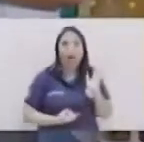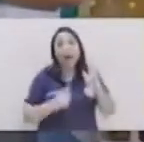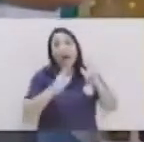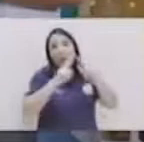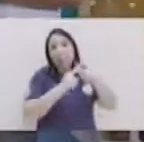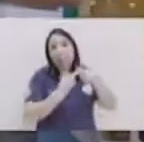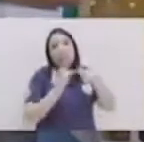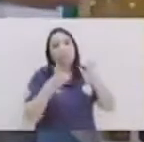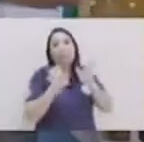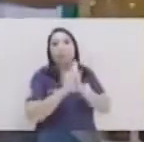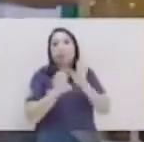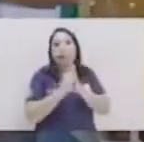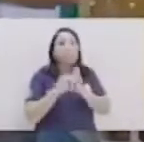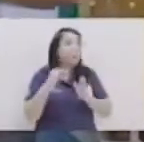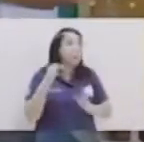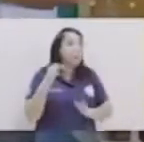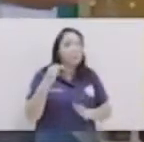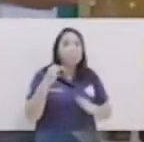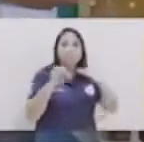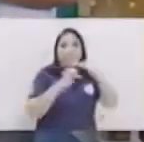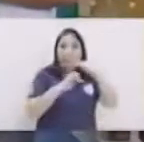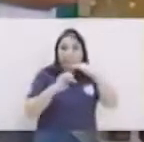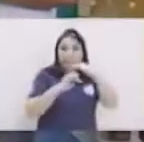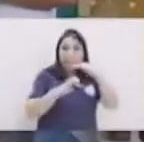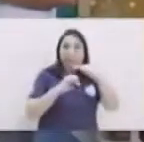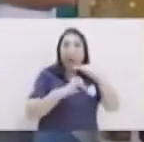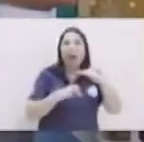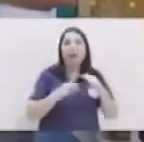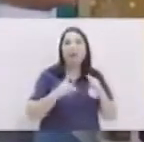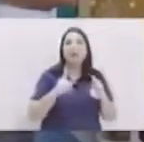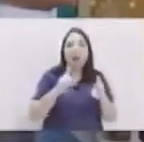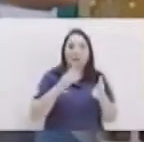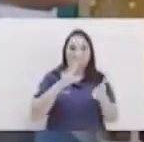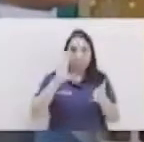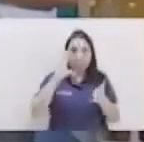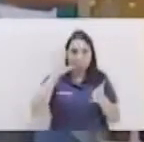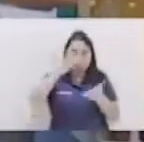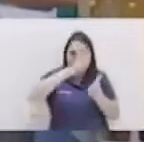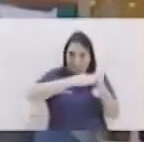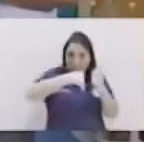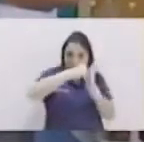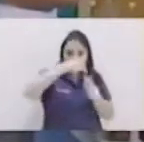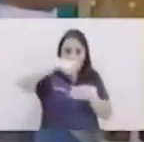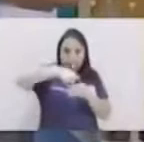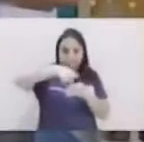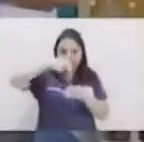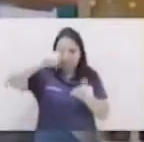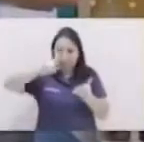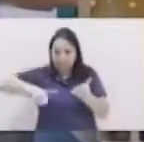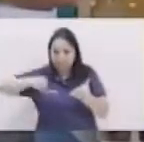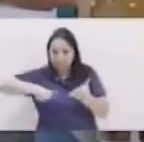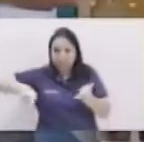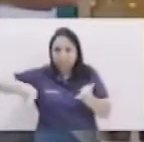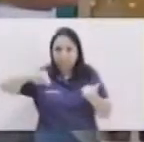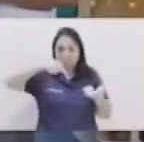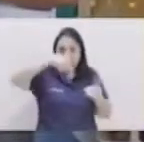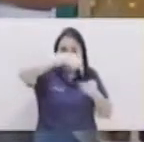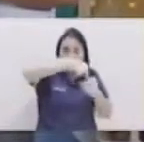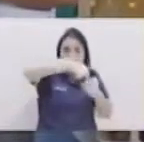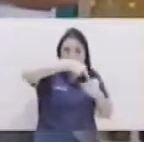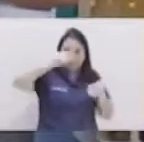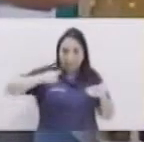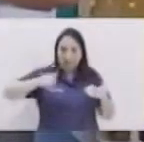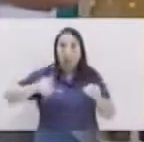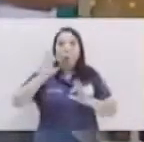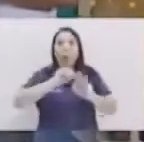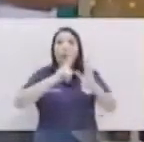preprimaria por medio de pintura con los dedos, empezamos a hacer esa motricidad, a pintar con los dedos, empezamos a utilizar